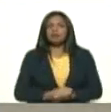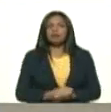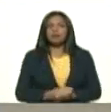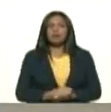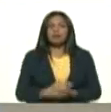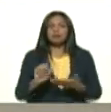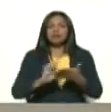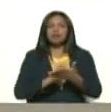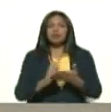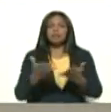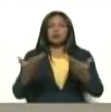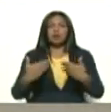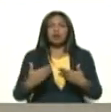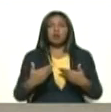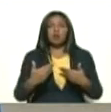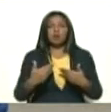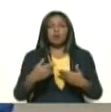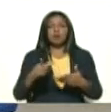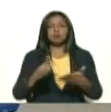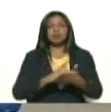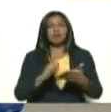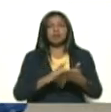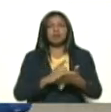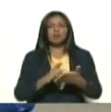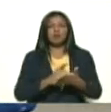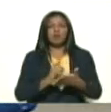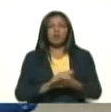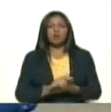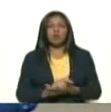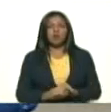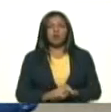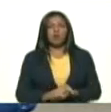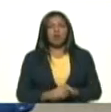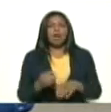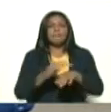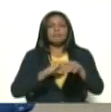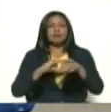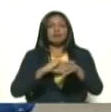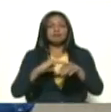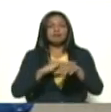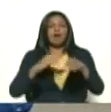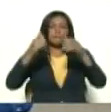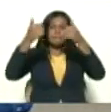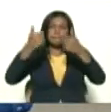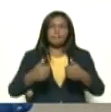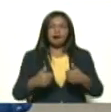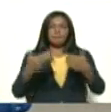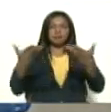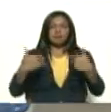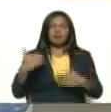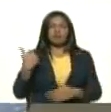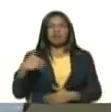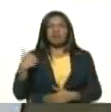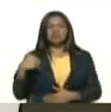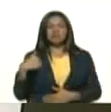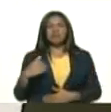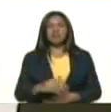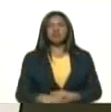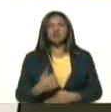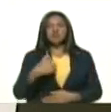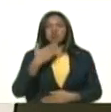2005 Iris Varela. Aquí está su dedicatoria. Iris, ¿te acuerdas, Iris? Me los trajo de Buenos Aires. Yo se lo